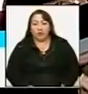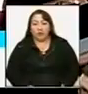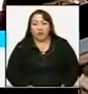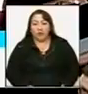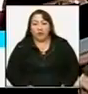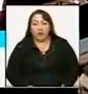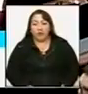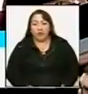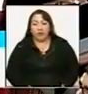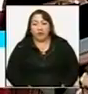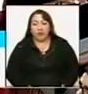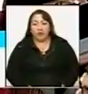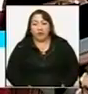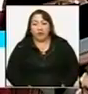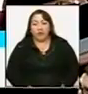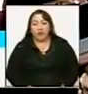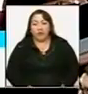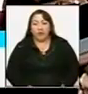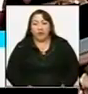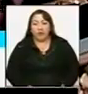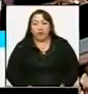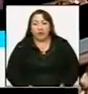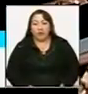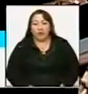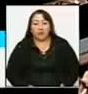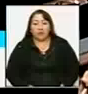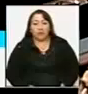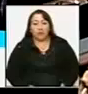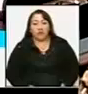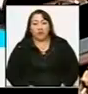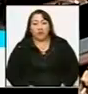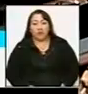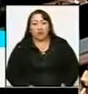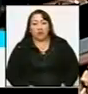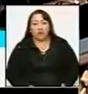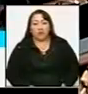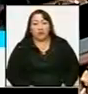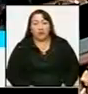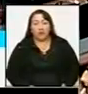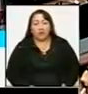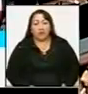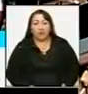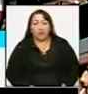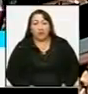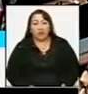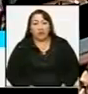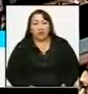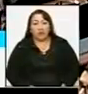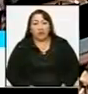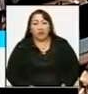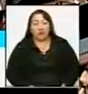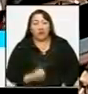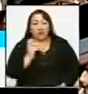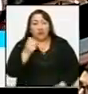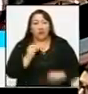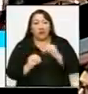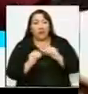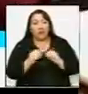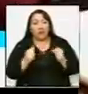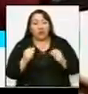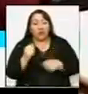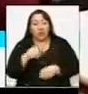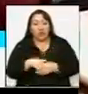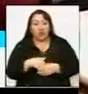yo me temo que habría que modificar las funciones de los órganos del